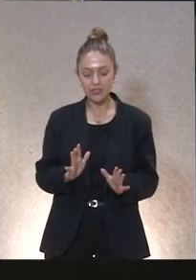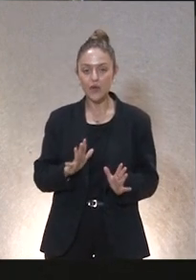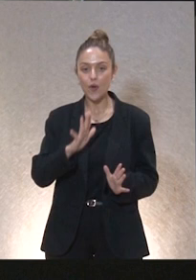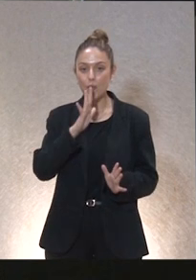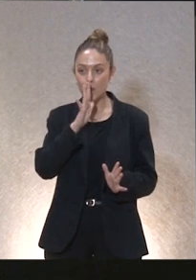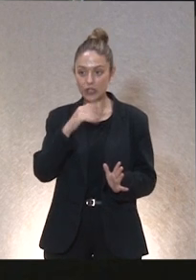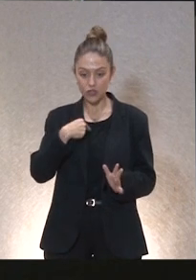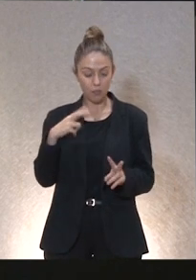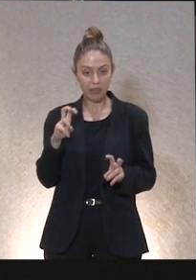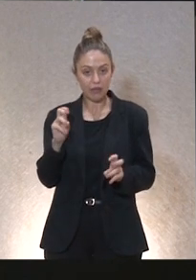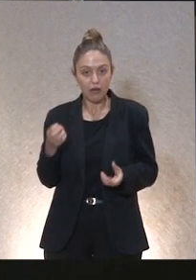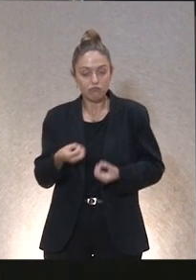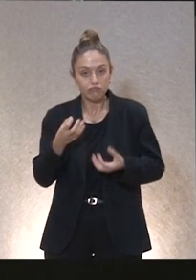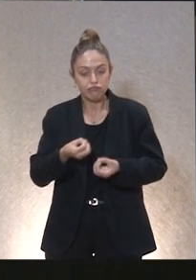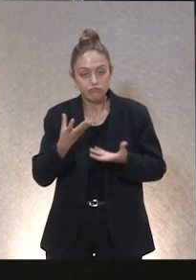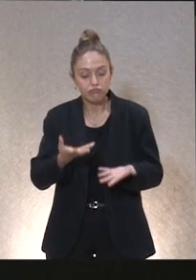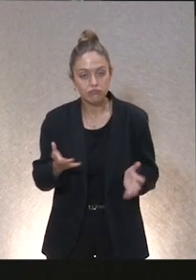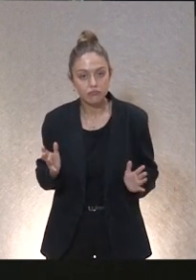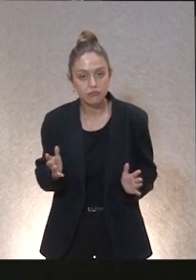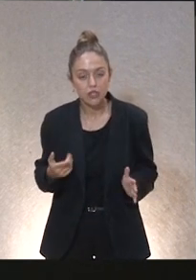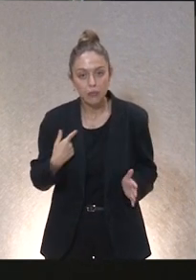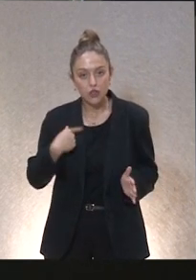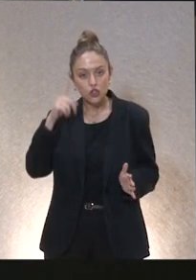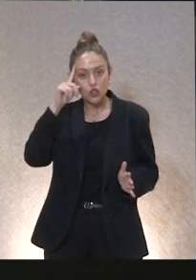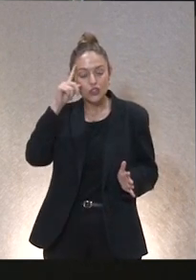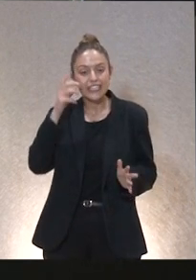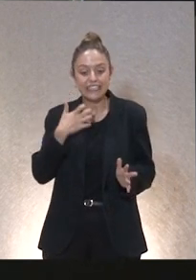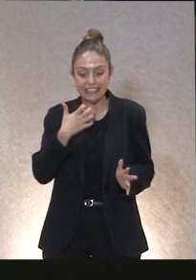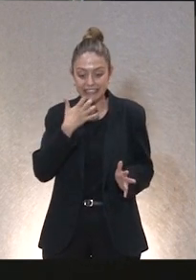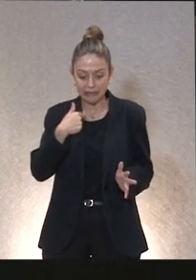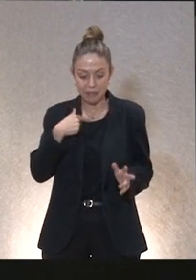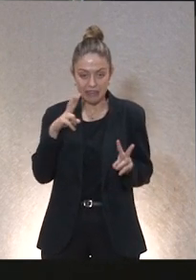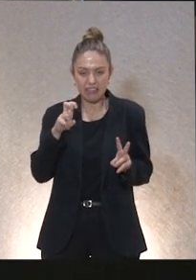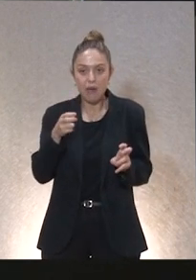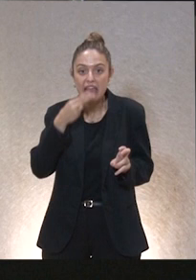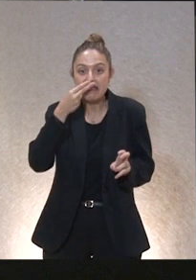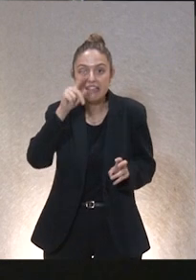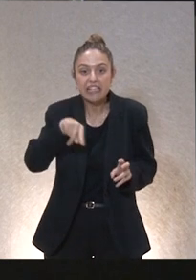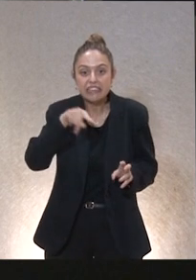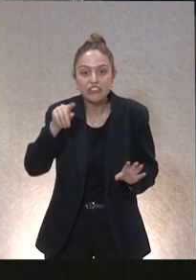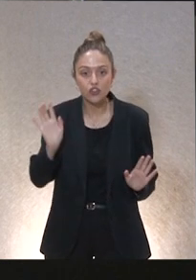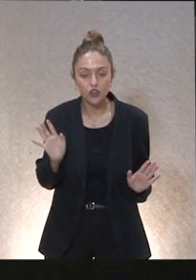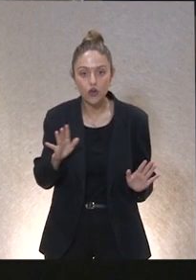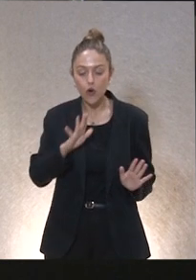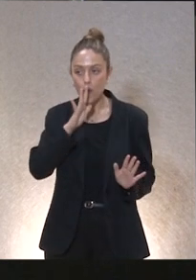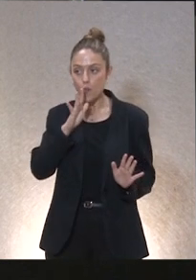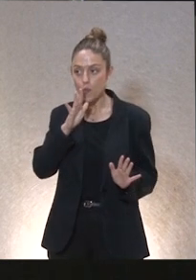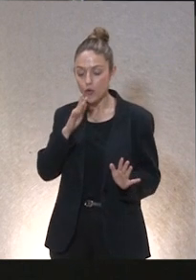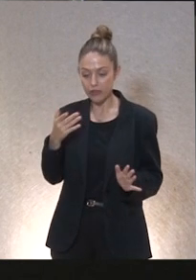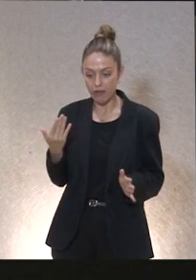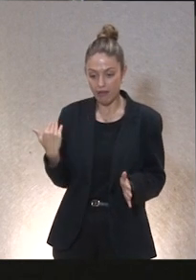a contar mi tema y yo no sé si mi tema os interesa especialmente después de oír los